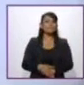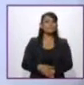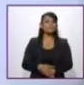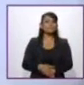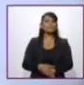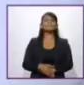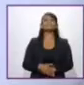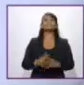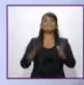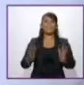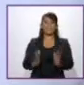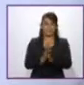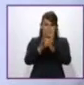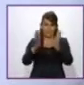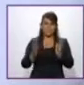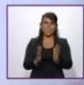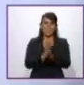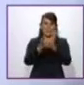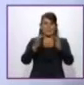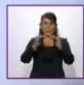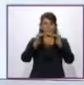y participación. Muchas gracias.